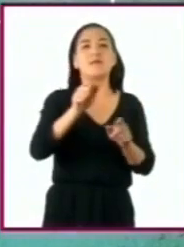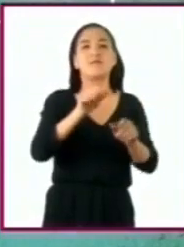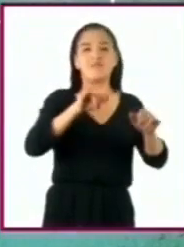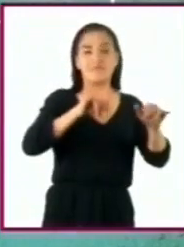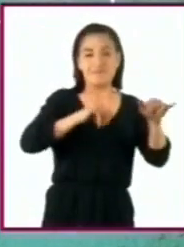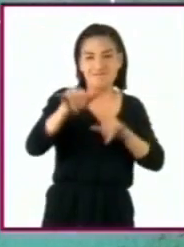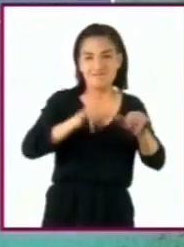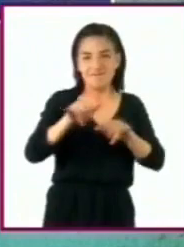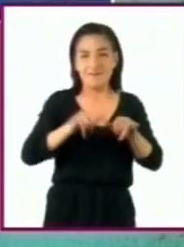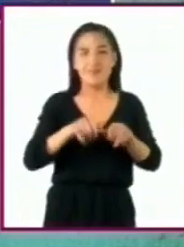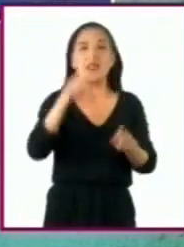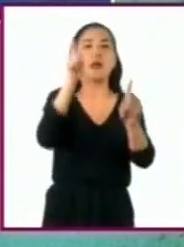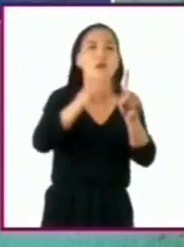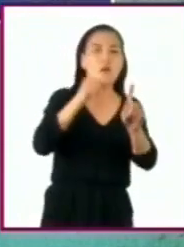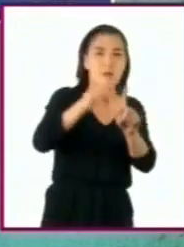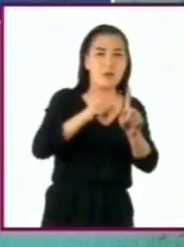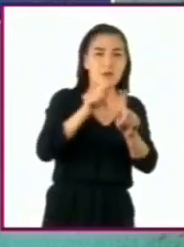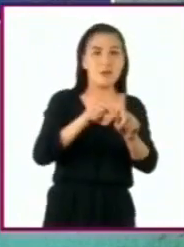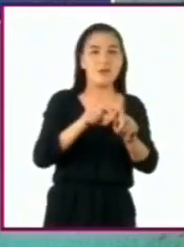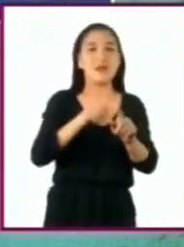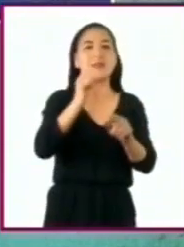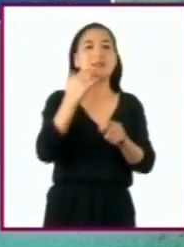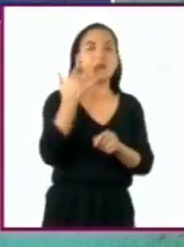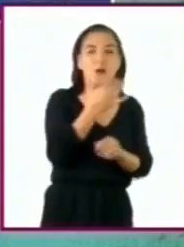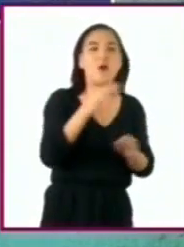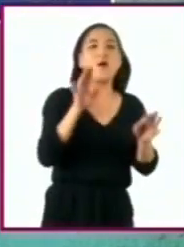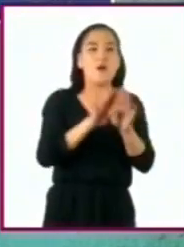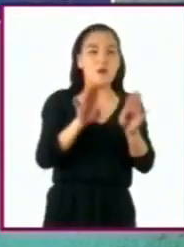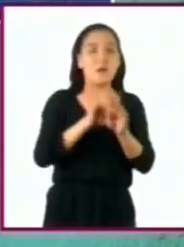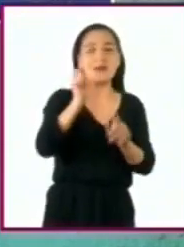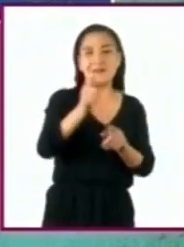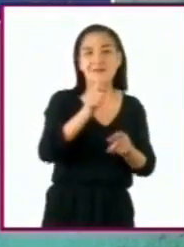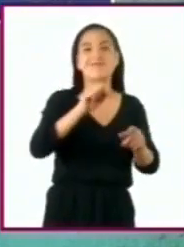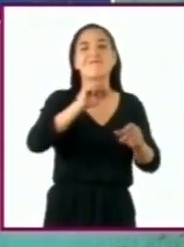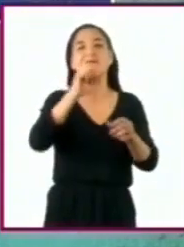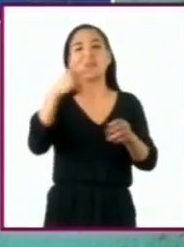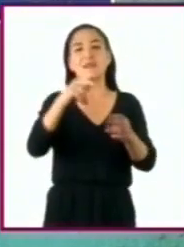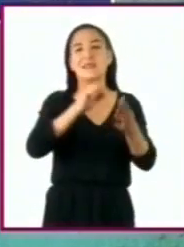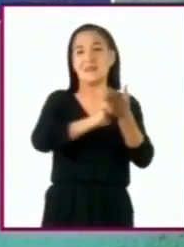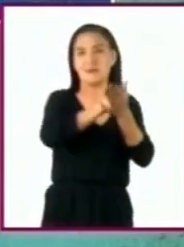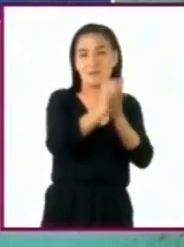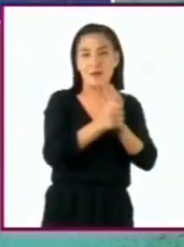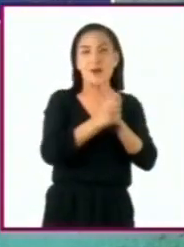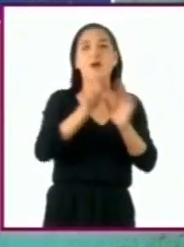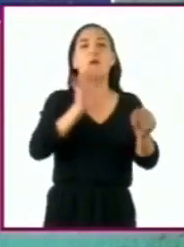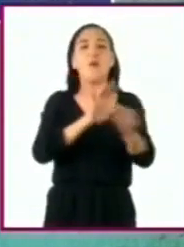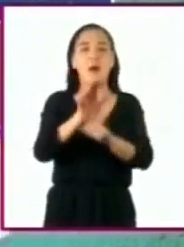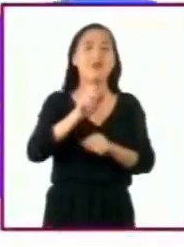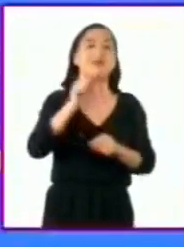gráficos, colores, simbología, recuadros, etc.